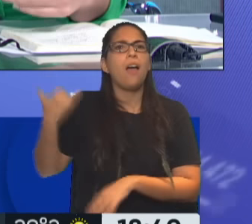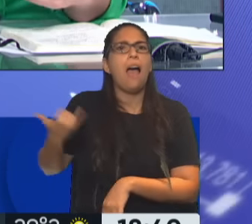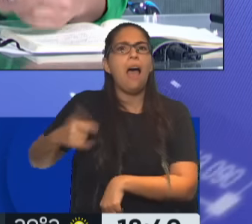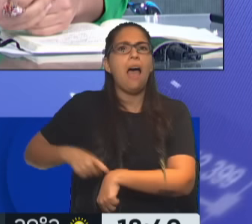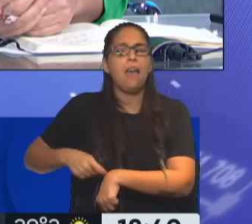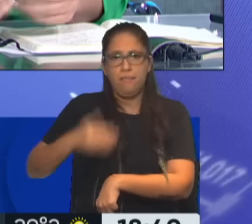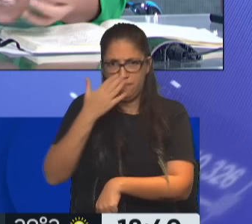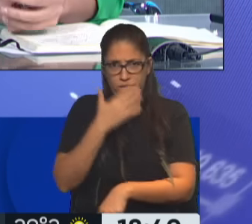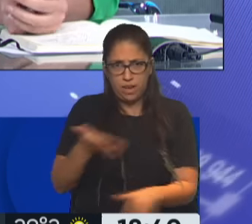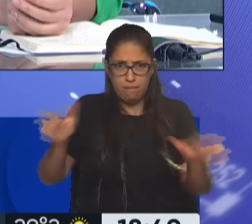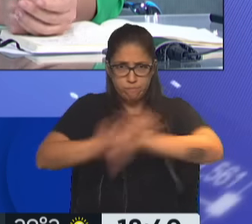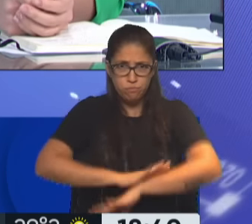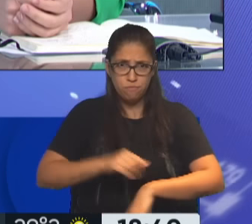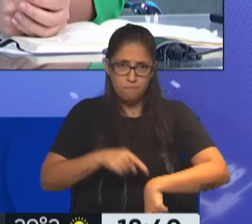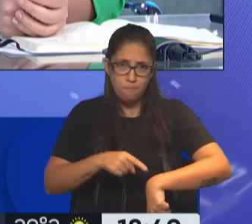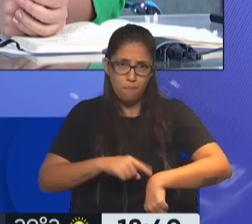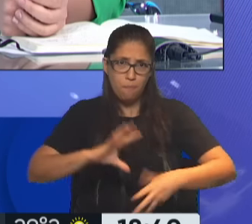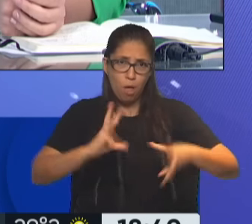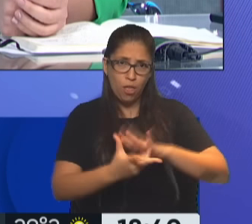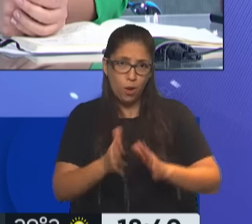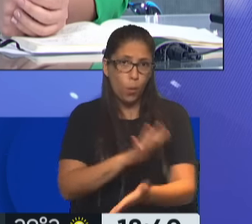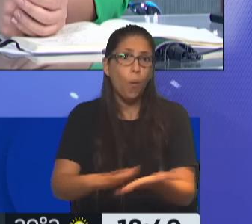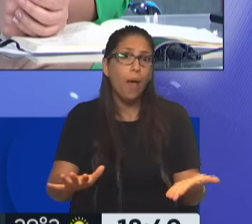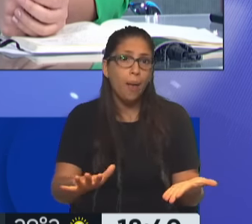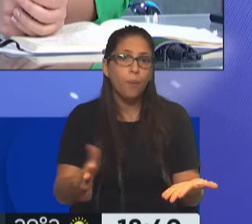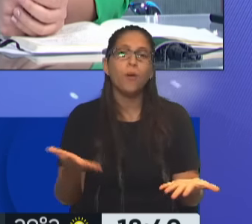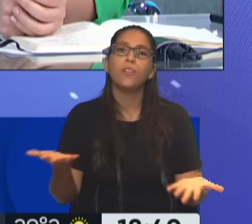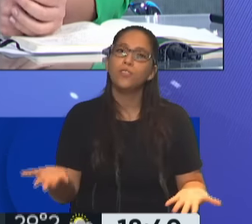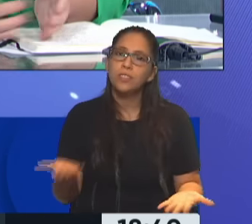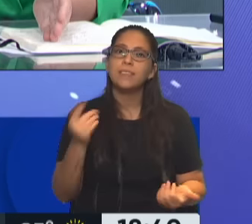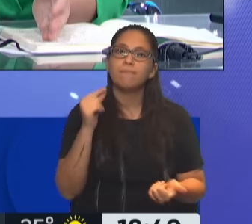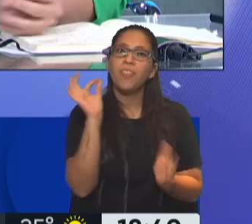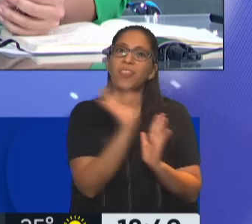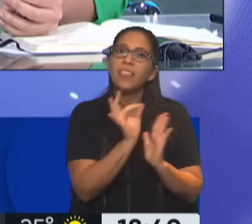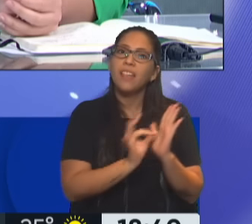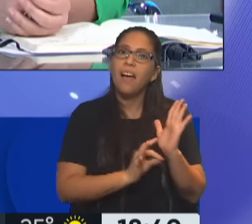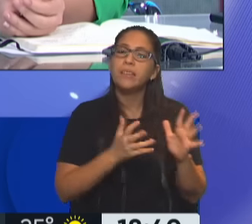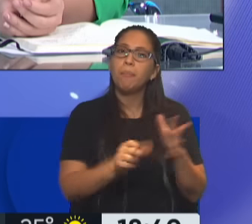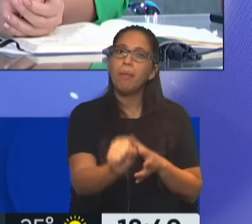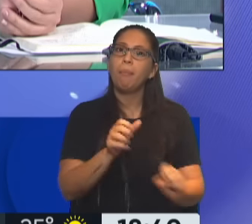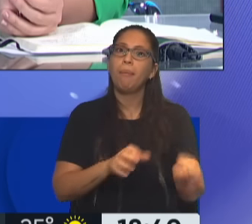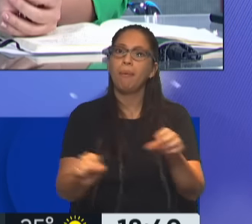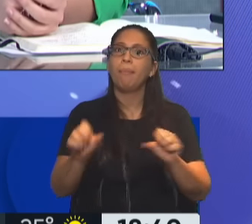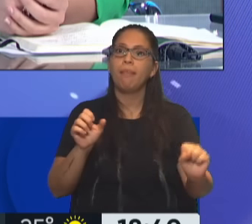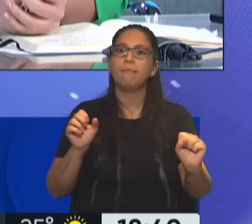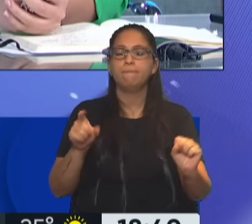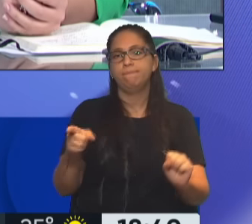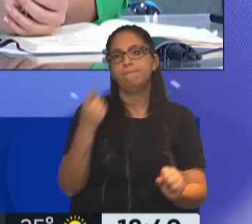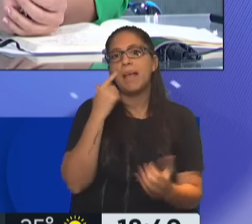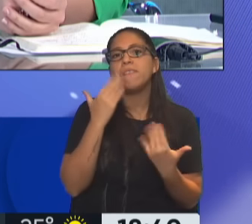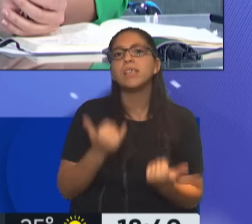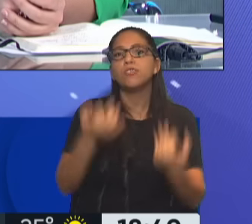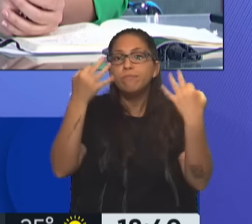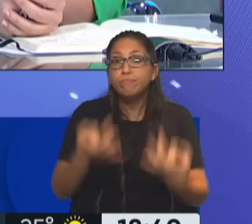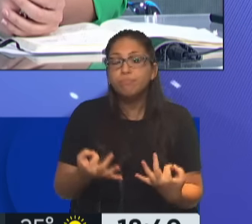eran modelos más nuevos, entre otras cuestiones que se fueron conociendo en esta causa, que lo que investiga es enriquecimiento